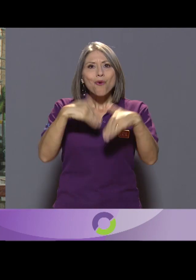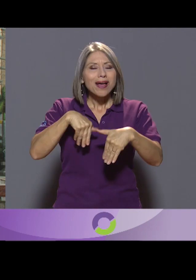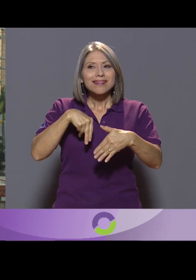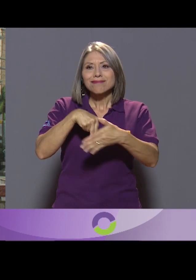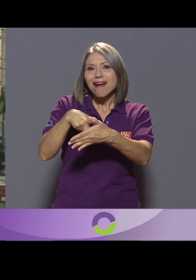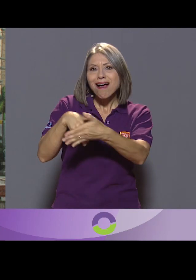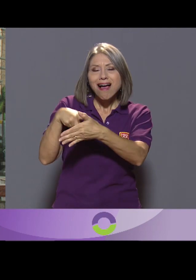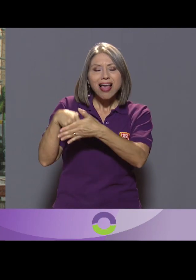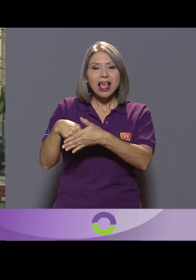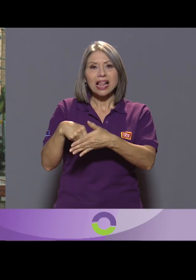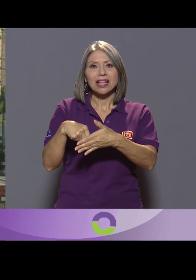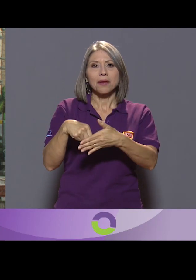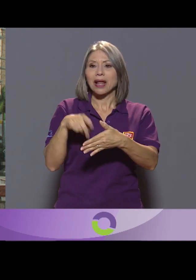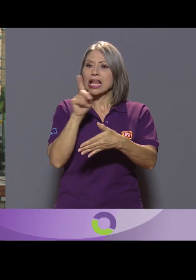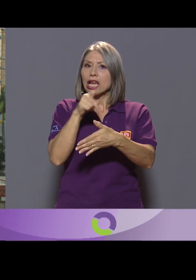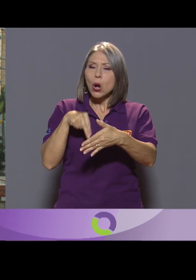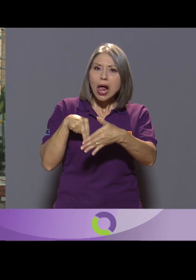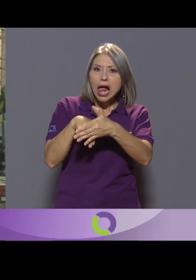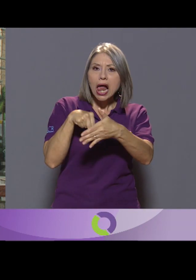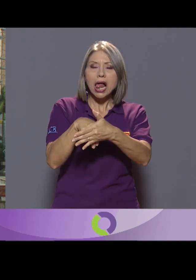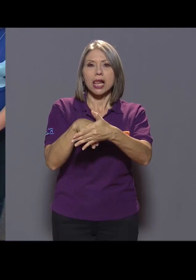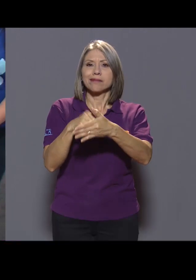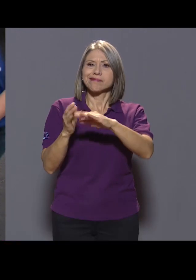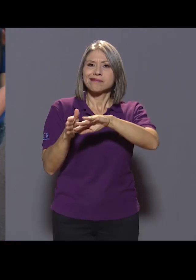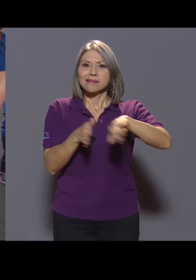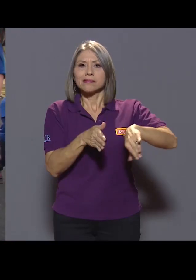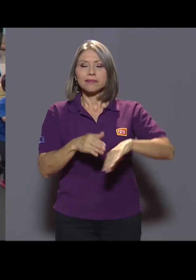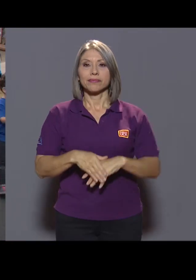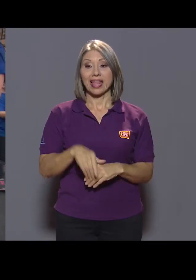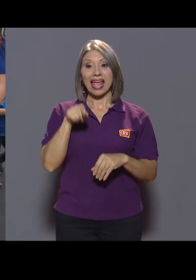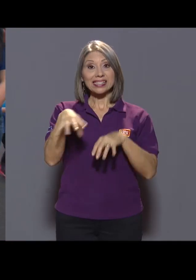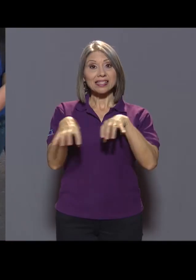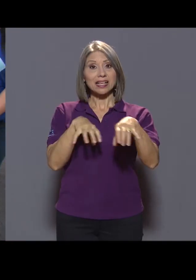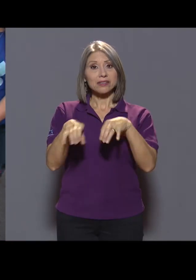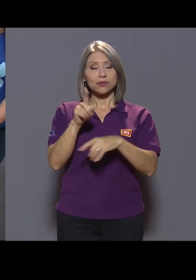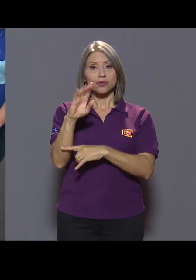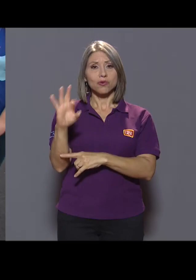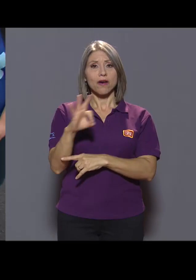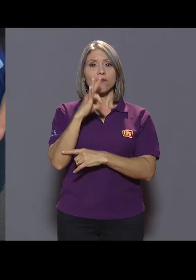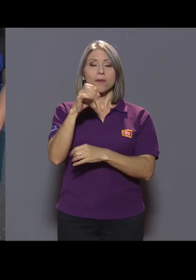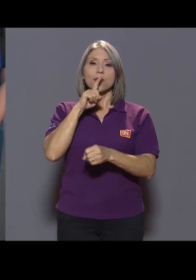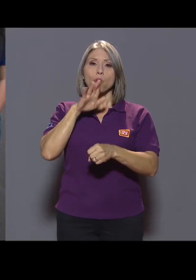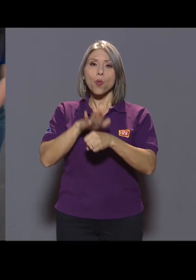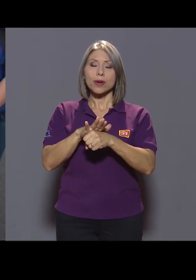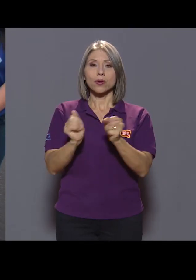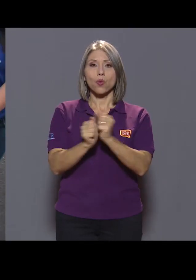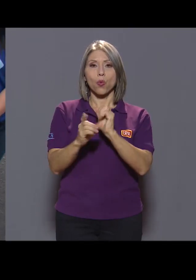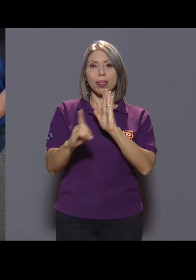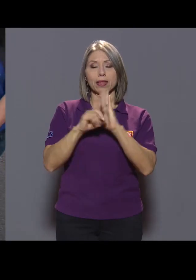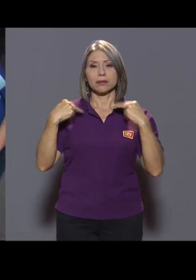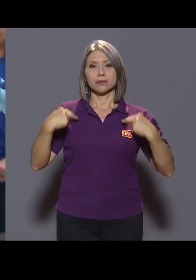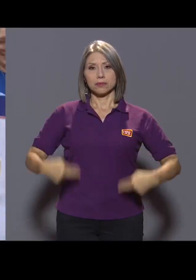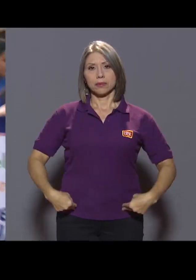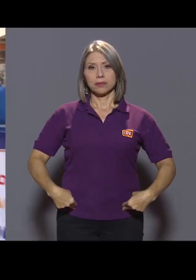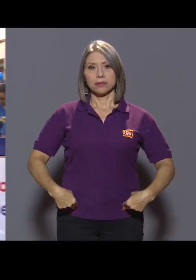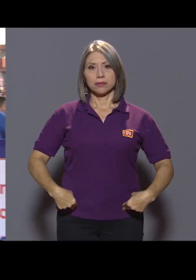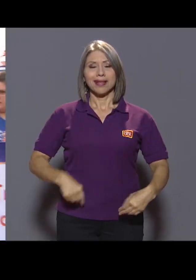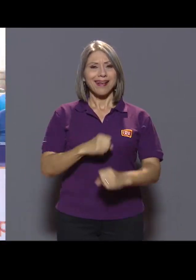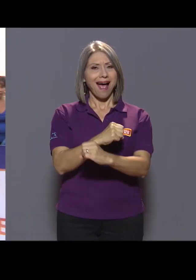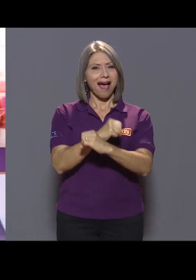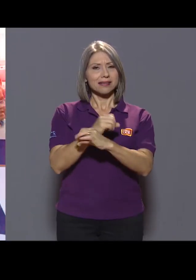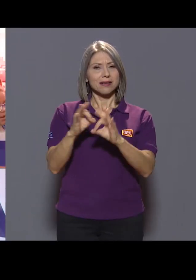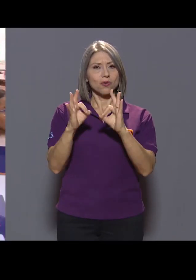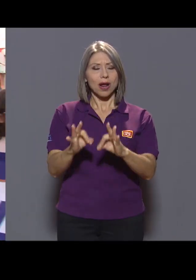existan tantas barreras que bloqueen su acceso. Estas acciones son una forma de cumplir con los derechos humanos